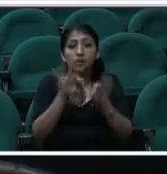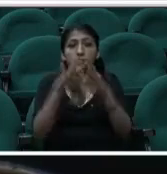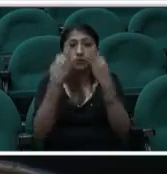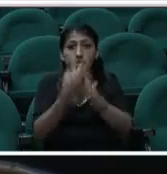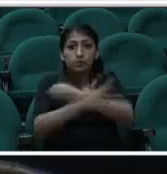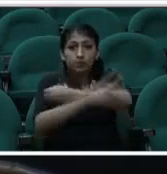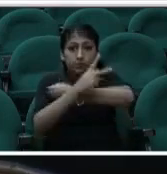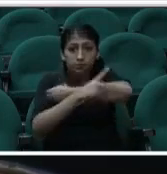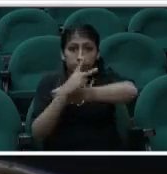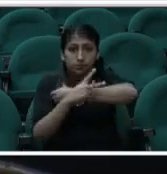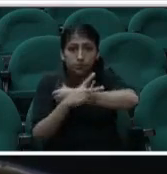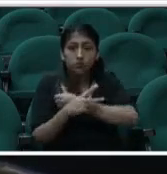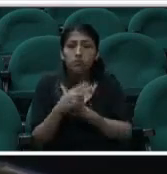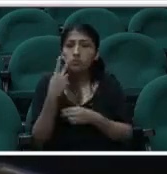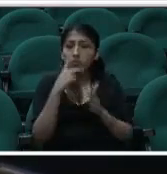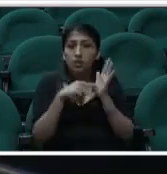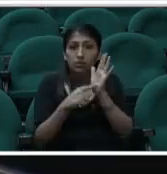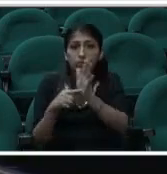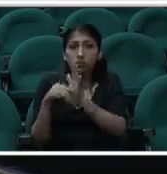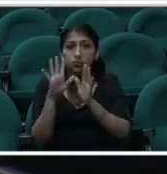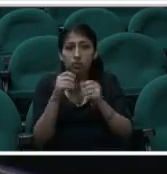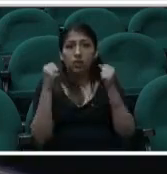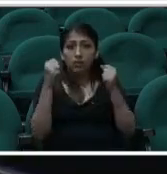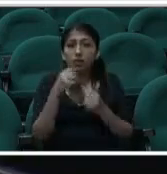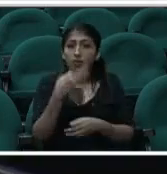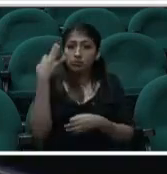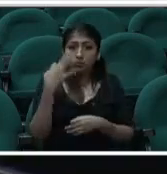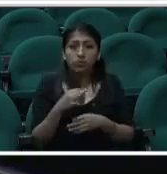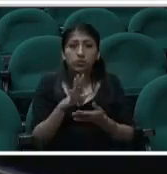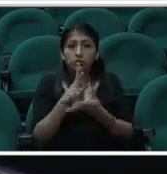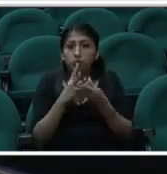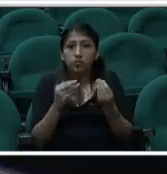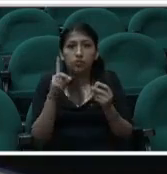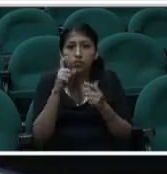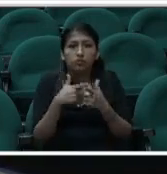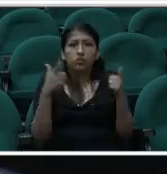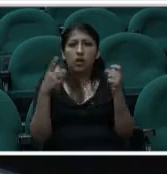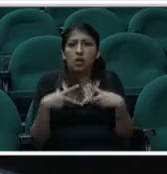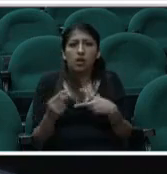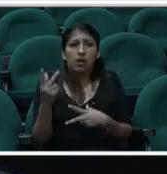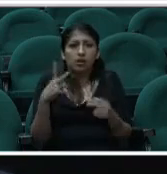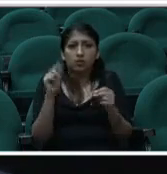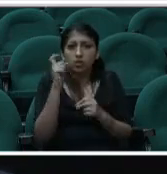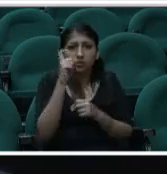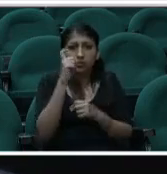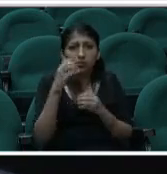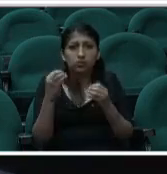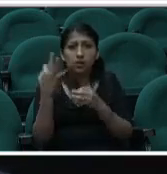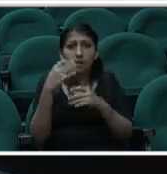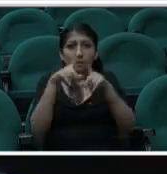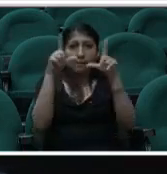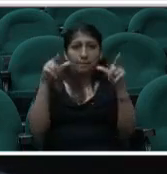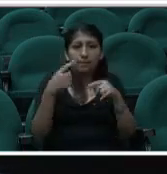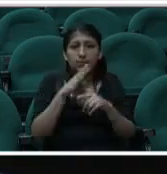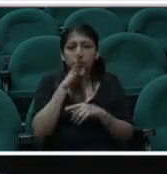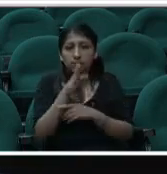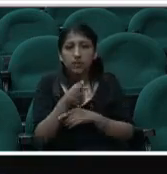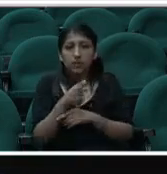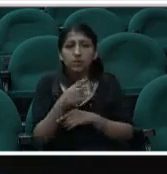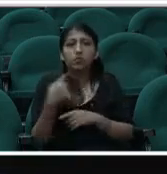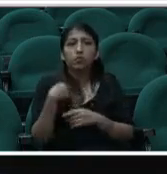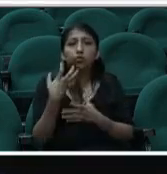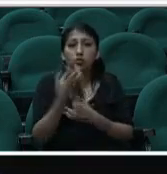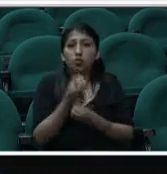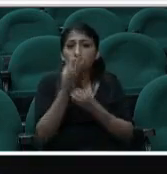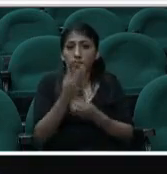y familias de pastaza hemos demostrado una campaña decente una campaña sencilla sin grandes gastos sin necesidad de las maquinarias políticas de siempre pero